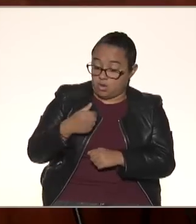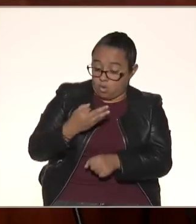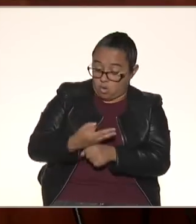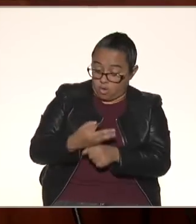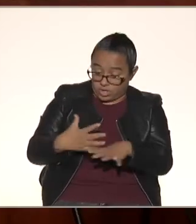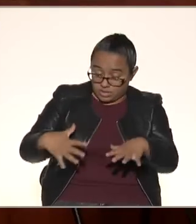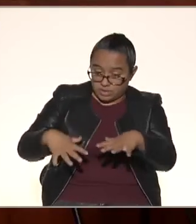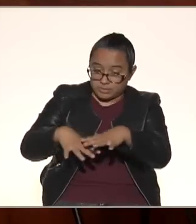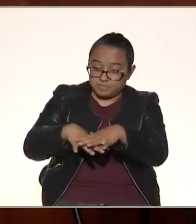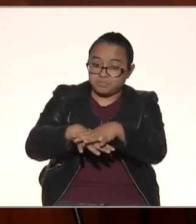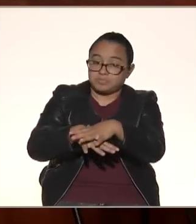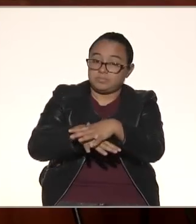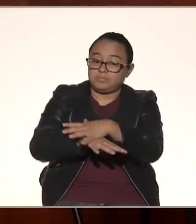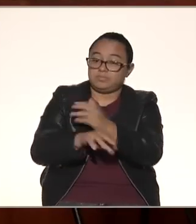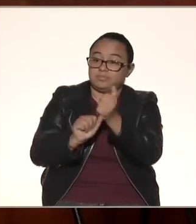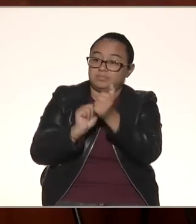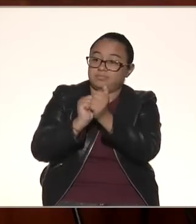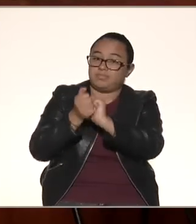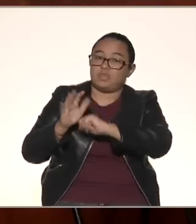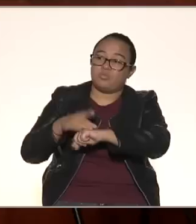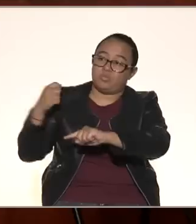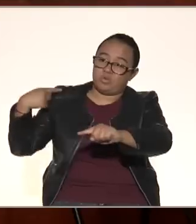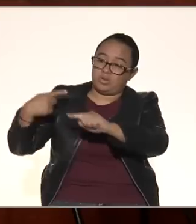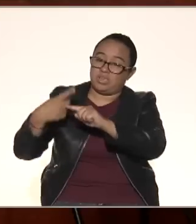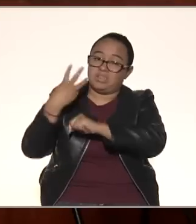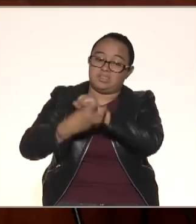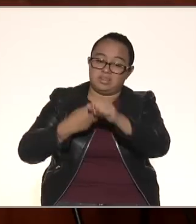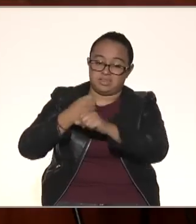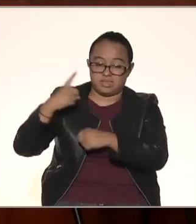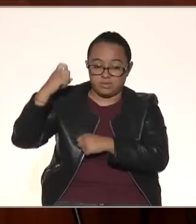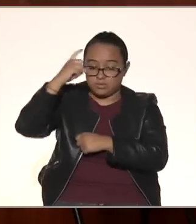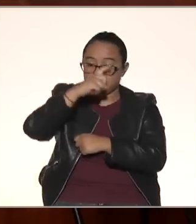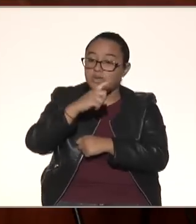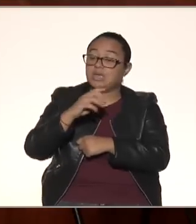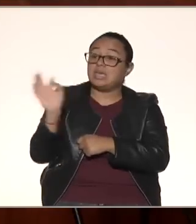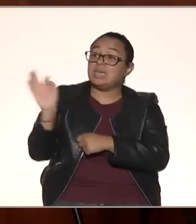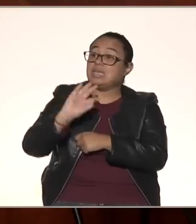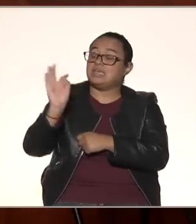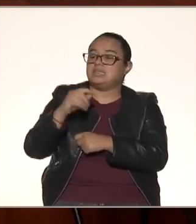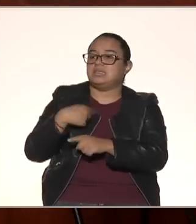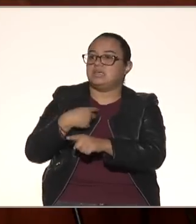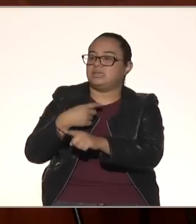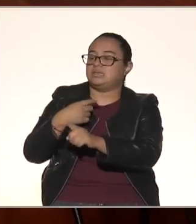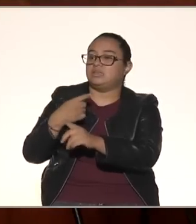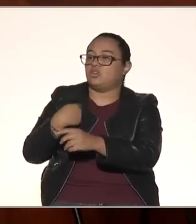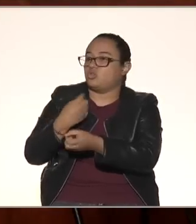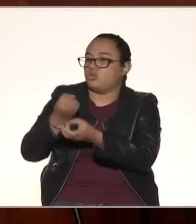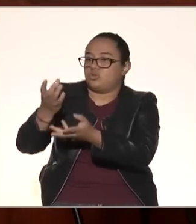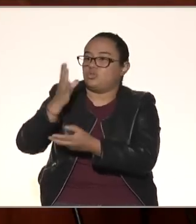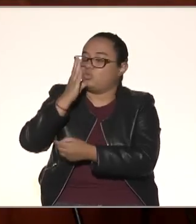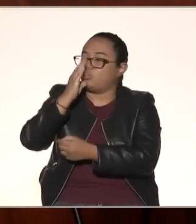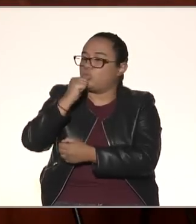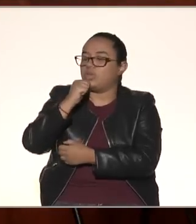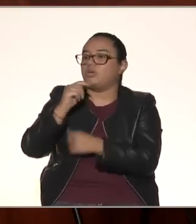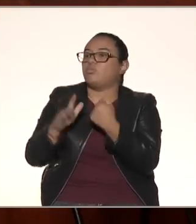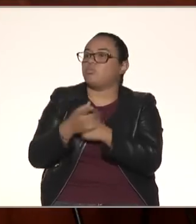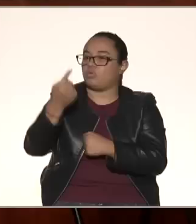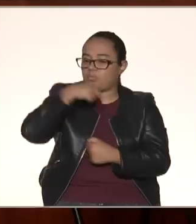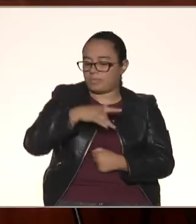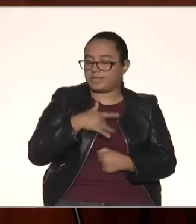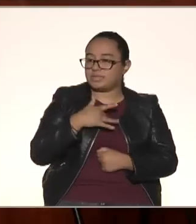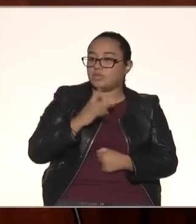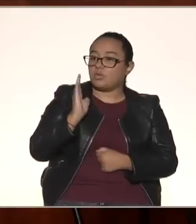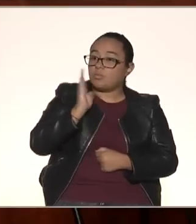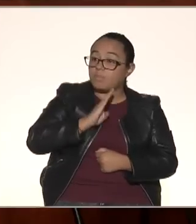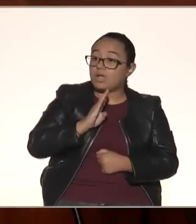ahorita está en transformación y que hay ir avisando, permíteme, estoy en crisis, no te puedo dar nada porque me siento mal, no sé qué me pasa,